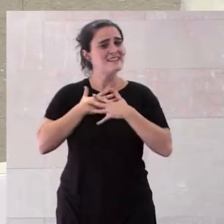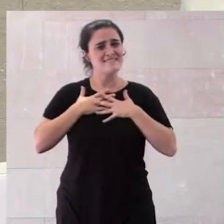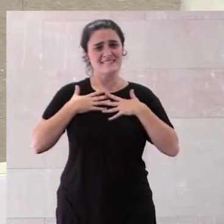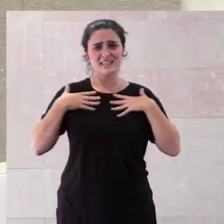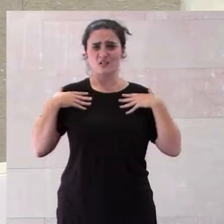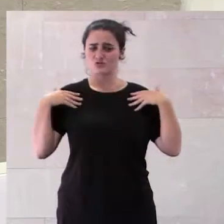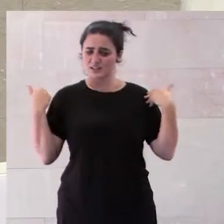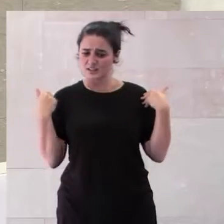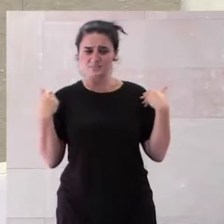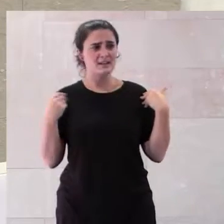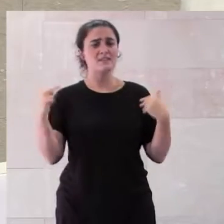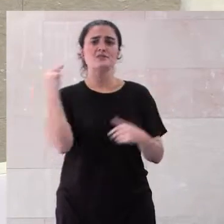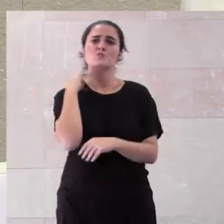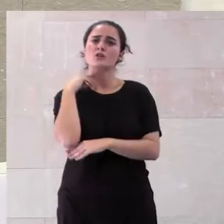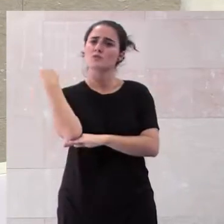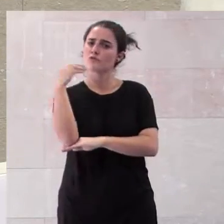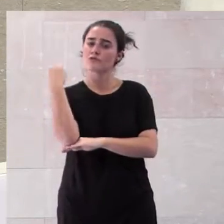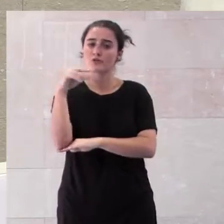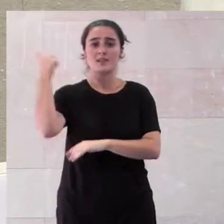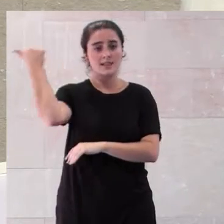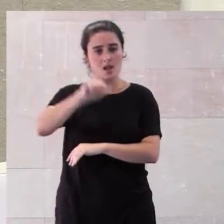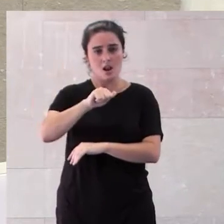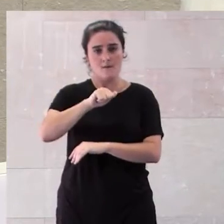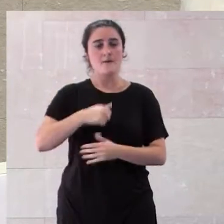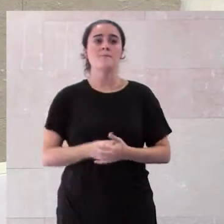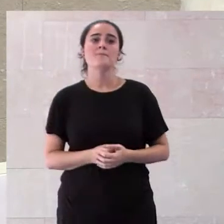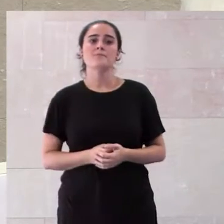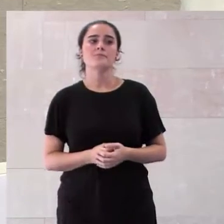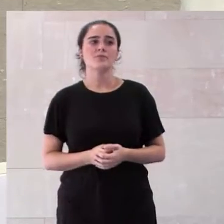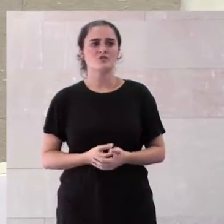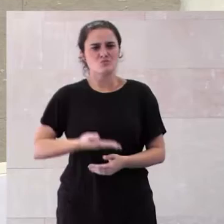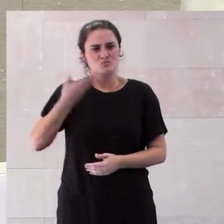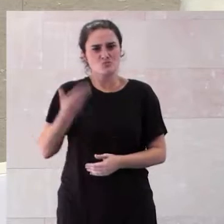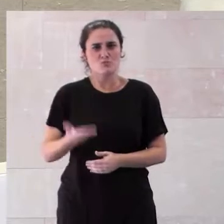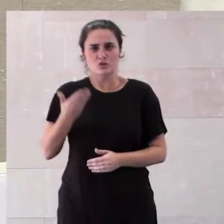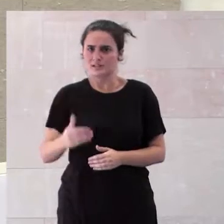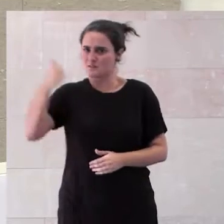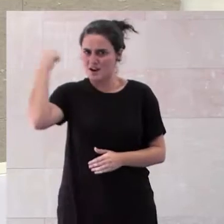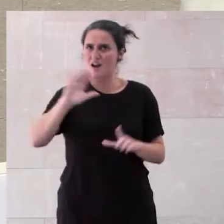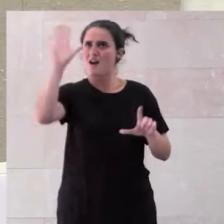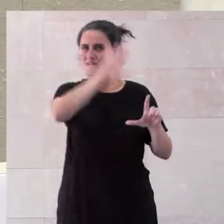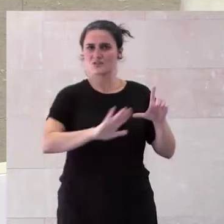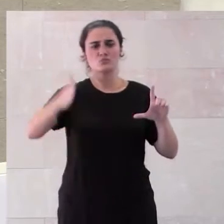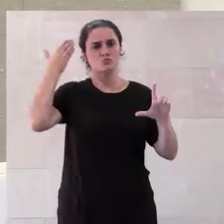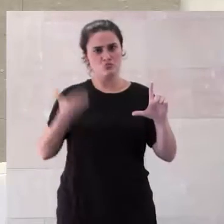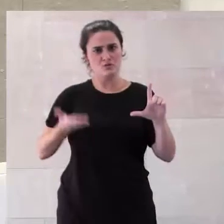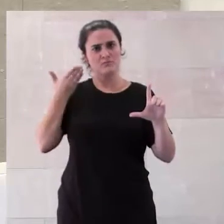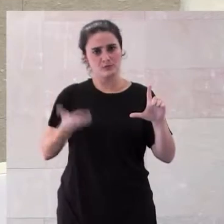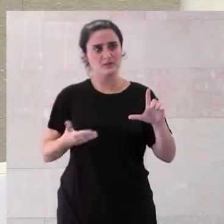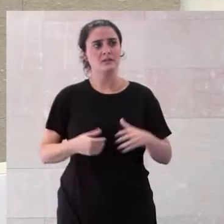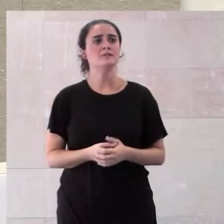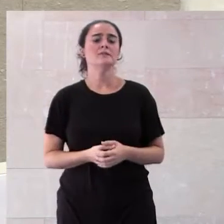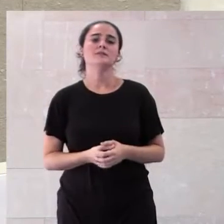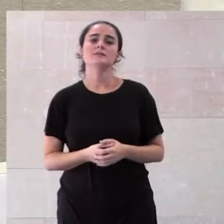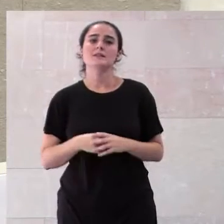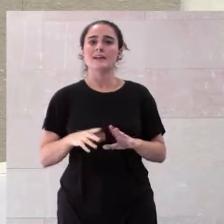la Diputación Foral de Álava, clave además para nuestro territorio histórico, así lo creo al menos, clave para nuestro territorio histórico, y